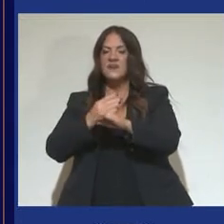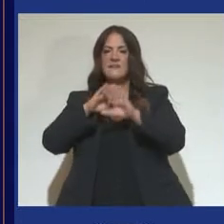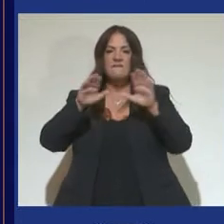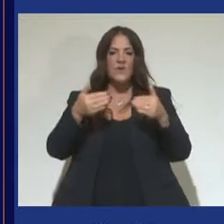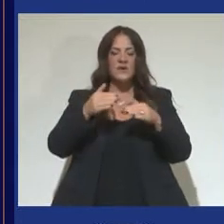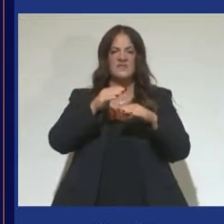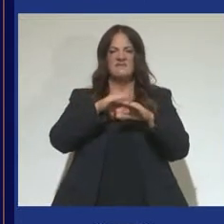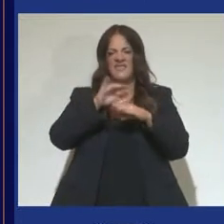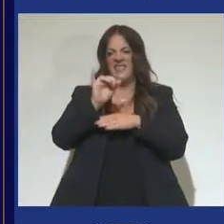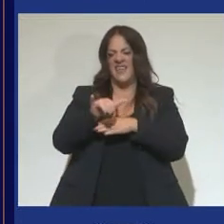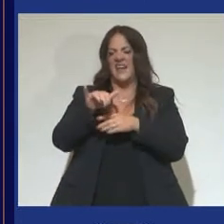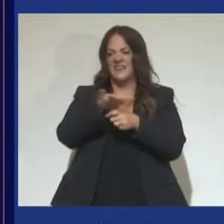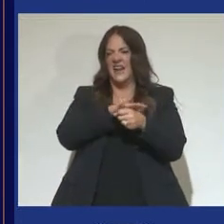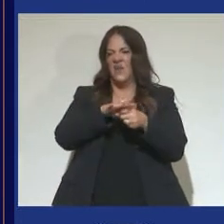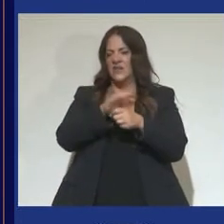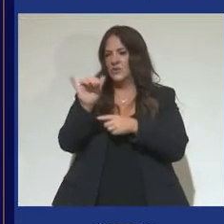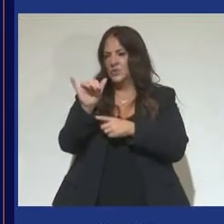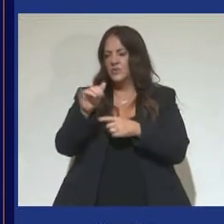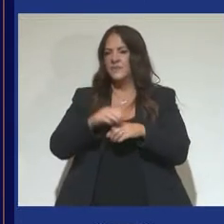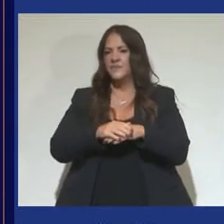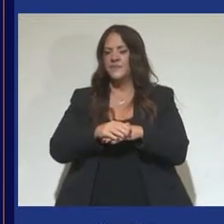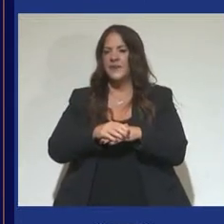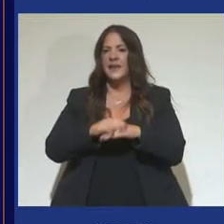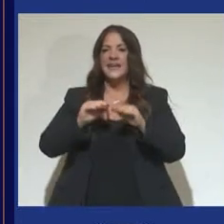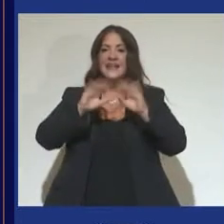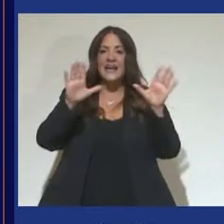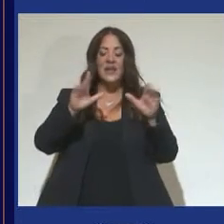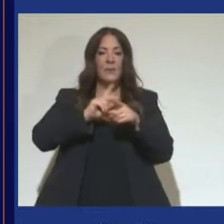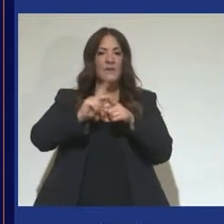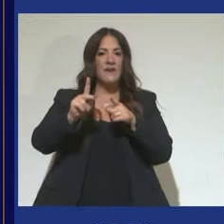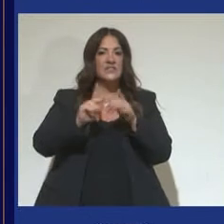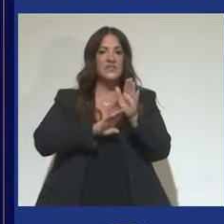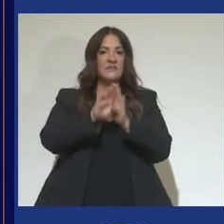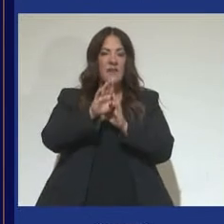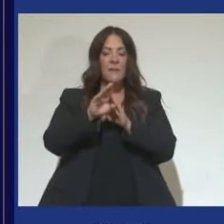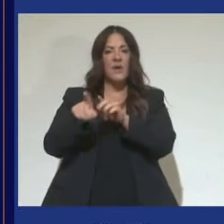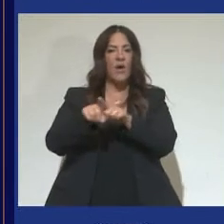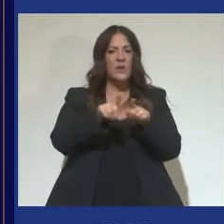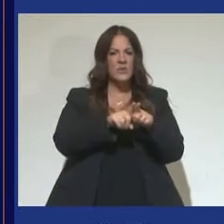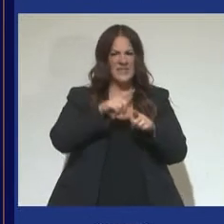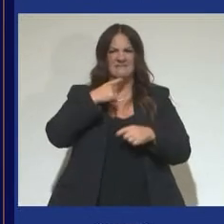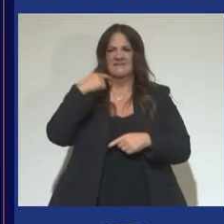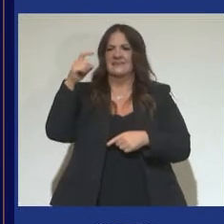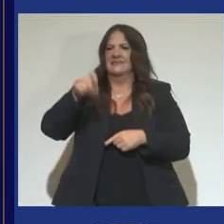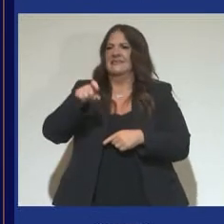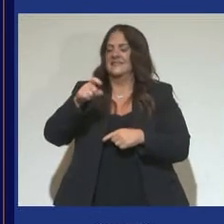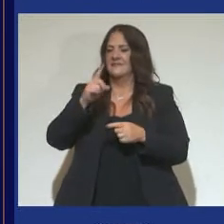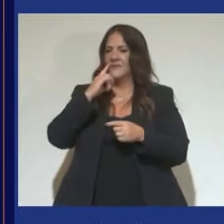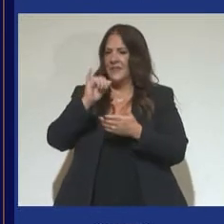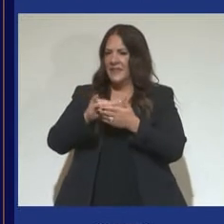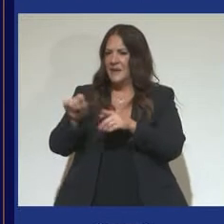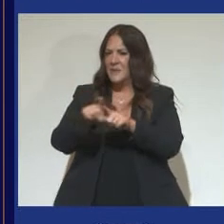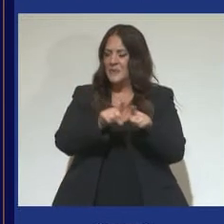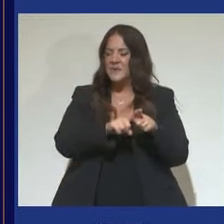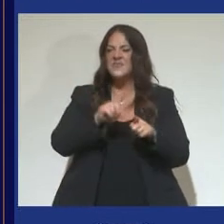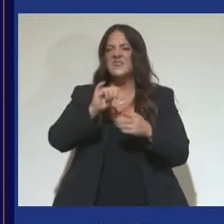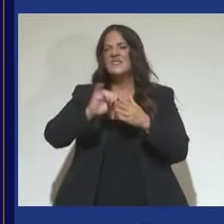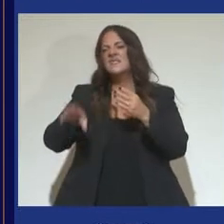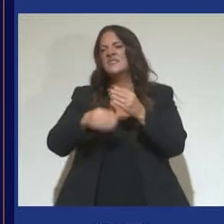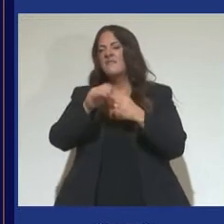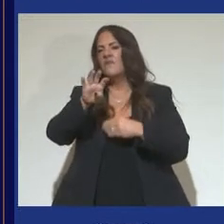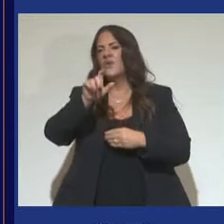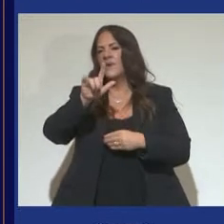la ayuda económica para estudiantes también talento de computación y definitivamente desarrollo profesional estos son